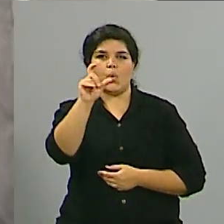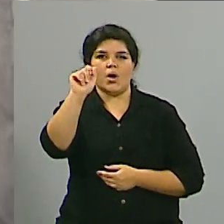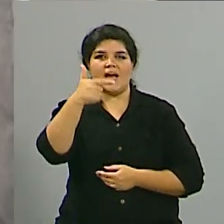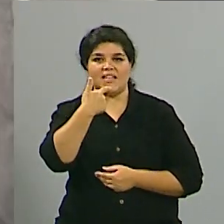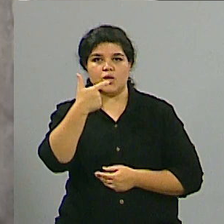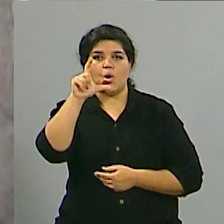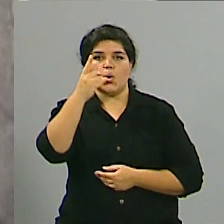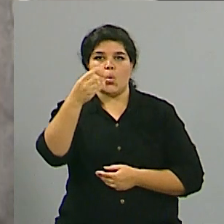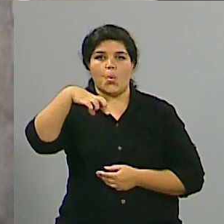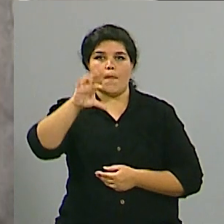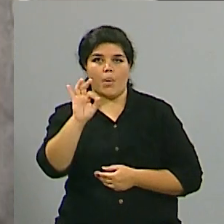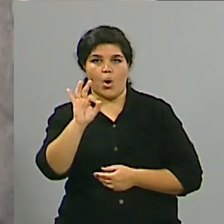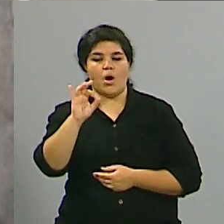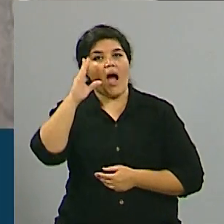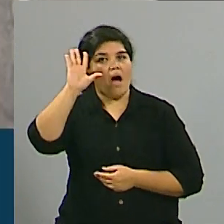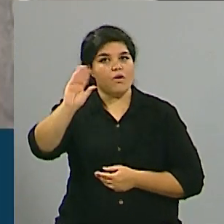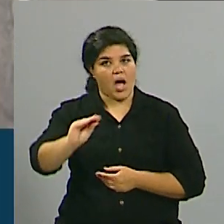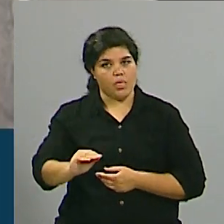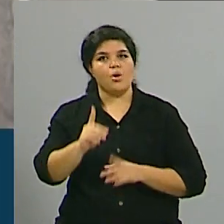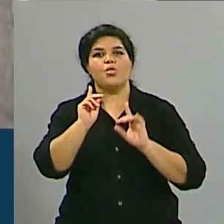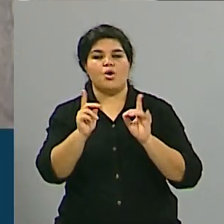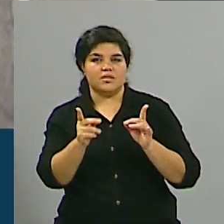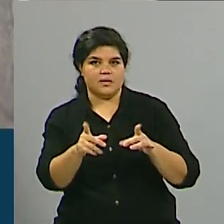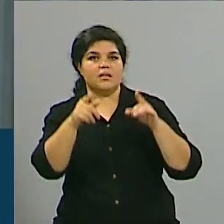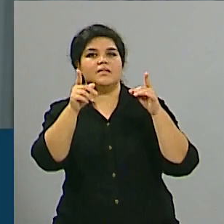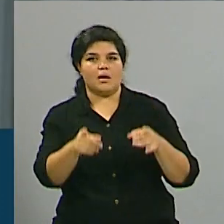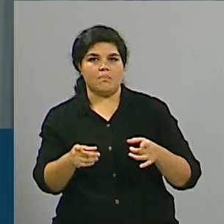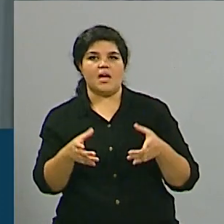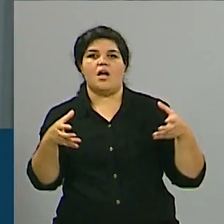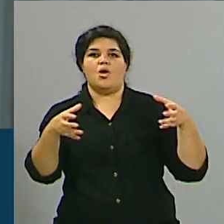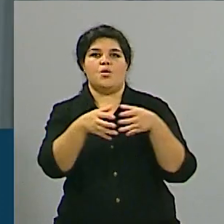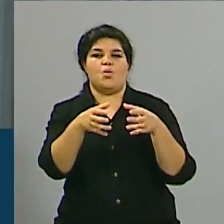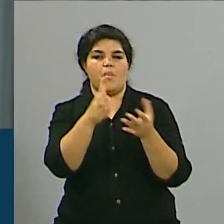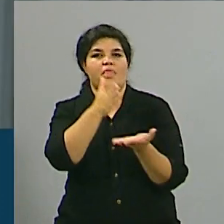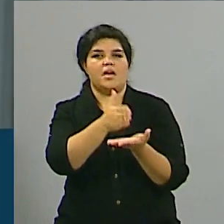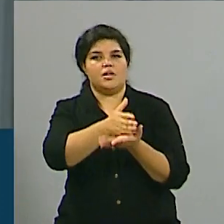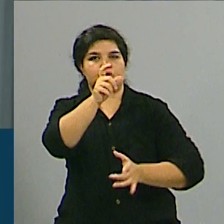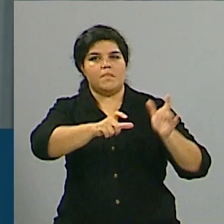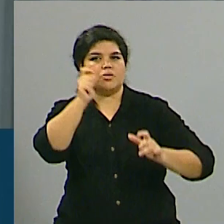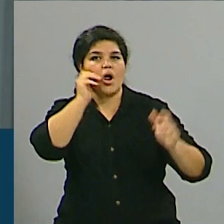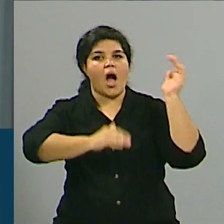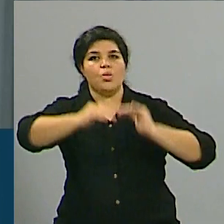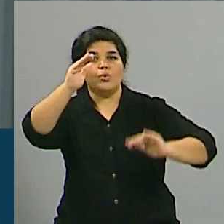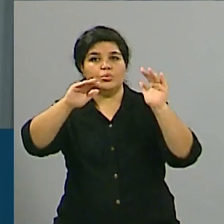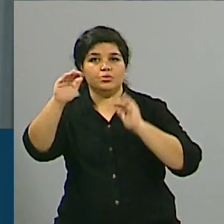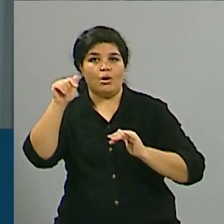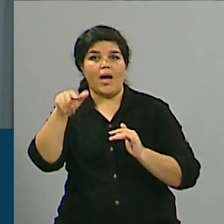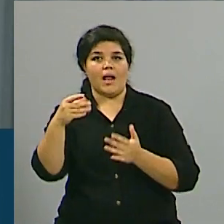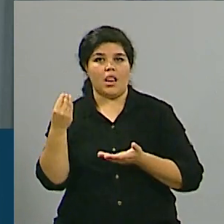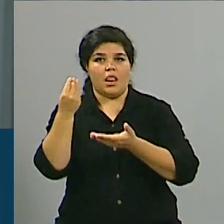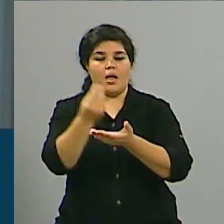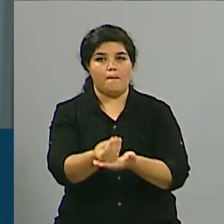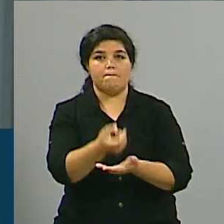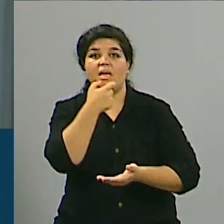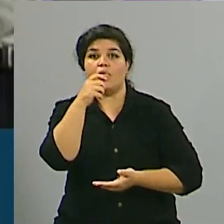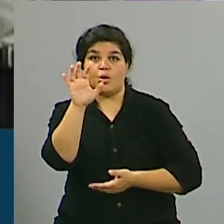docente y además está a cargo de la jefatura de derechos del adulto mayor en la provincia